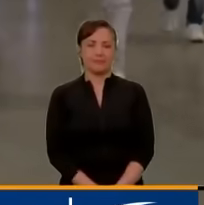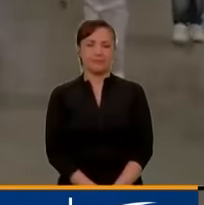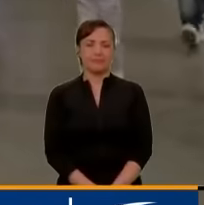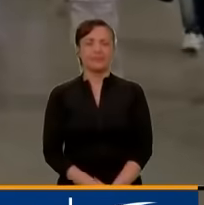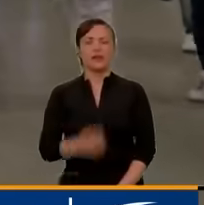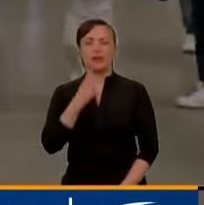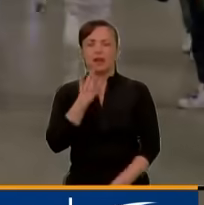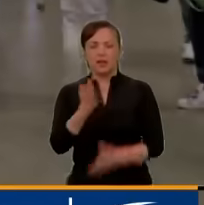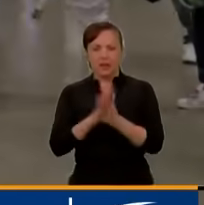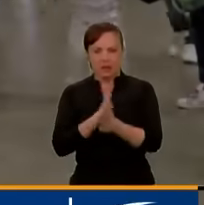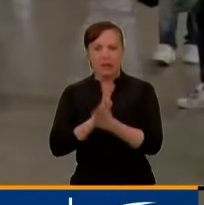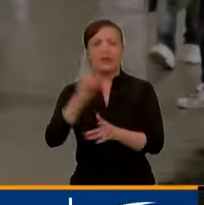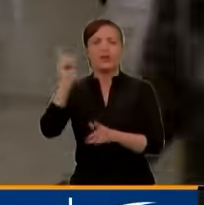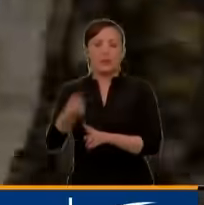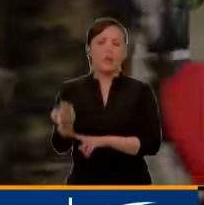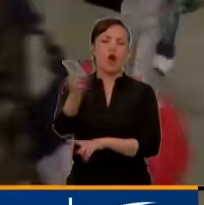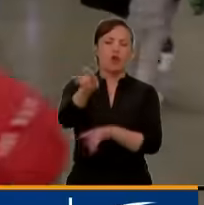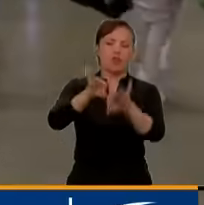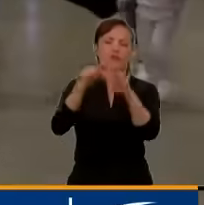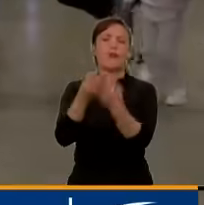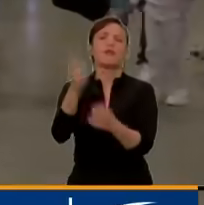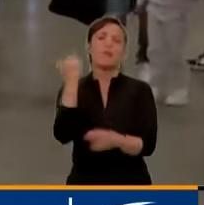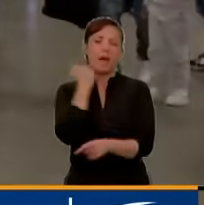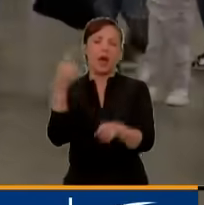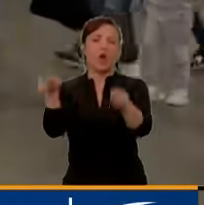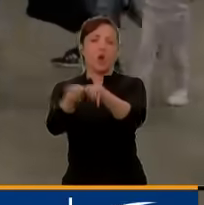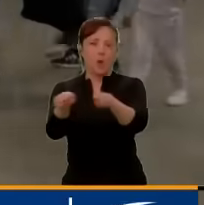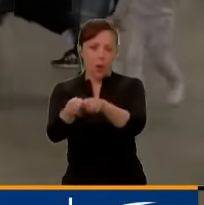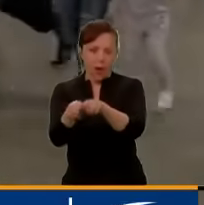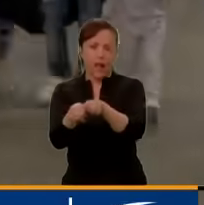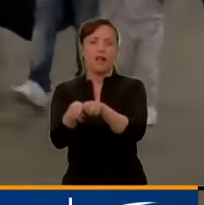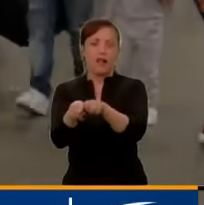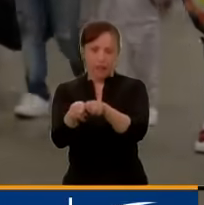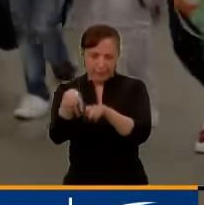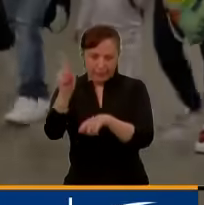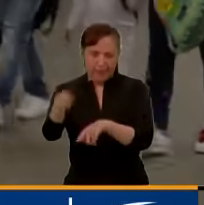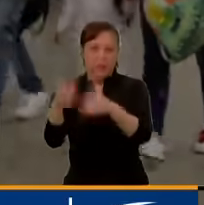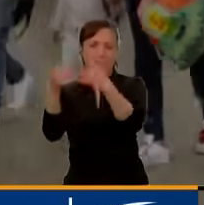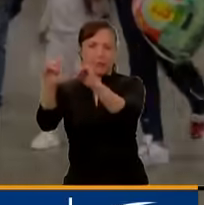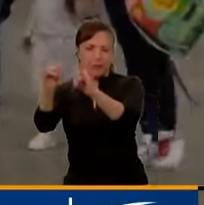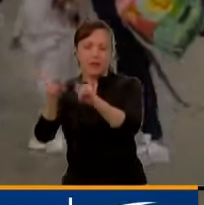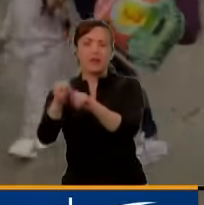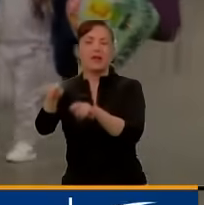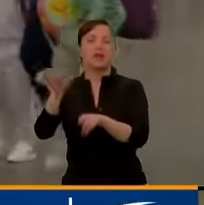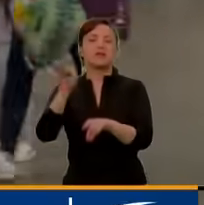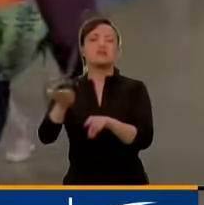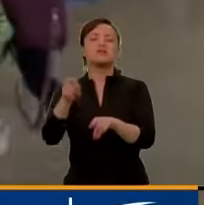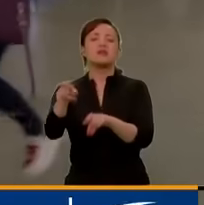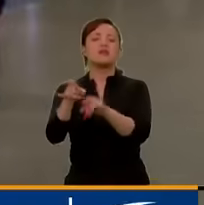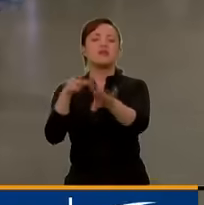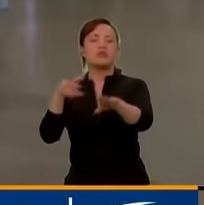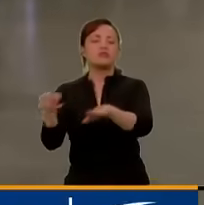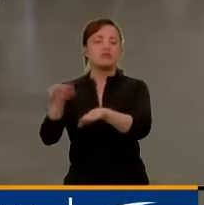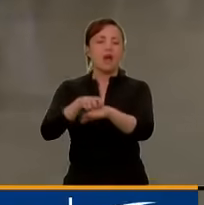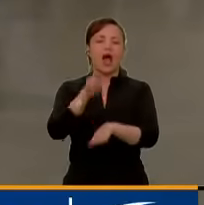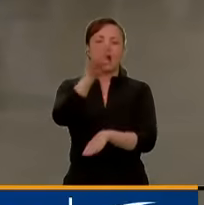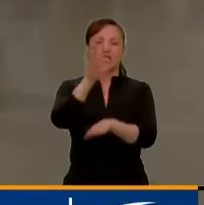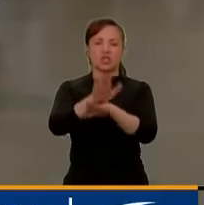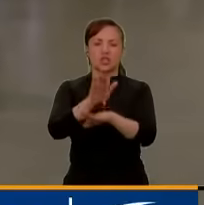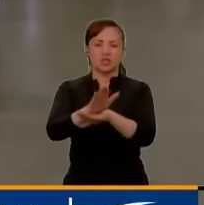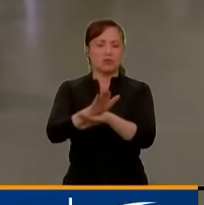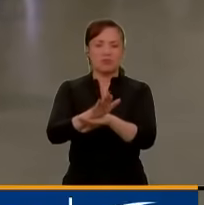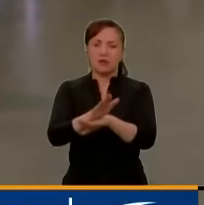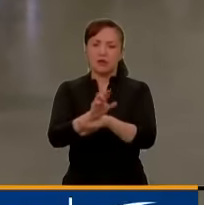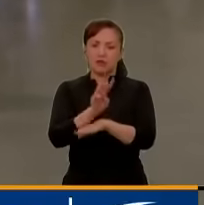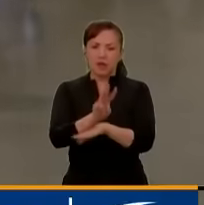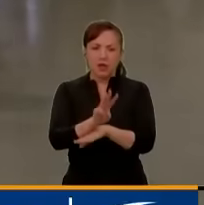familia compró también y también los estafaron, y el transporte de ellos era a las 2 de la tarde y se pasaron las 3, las